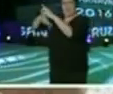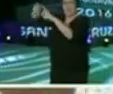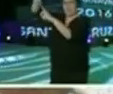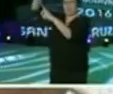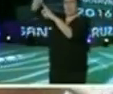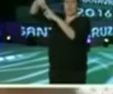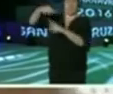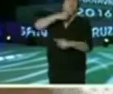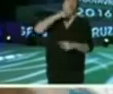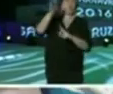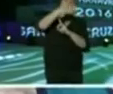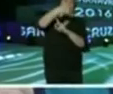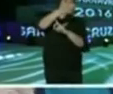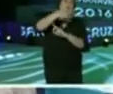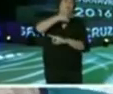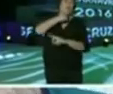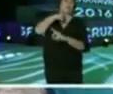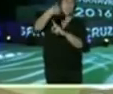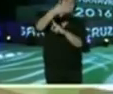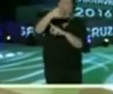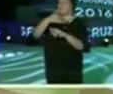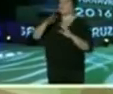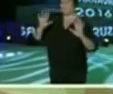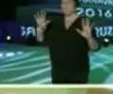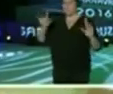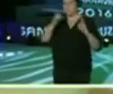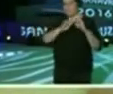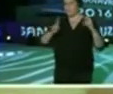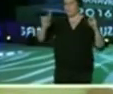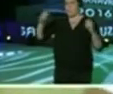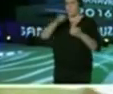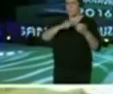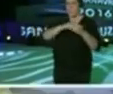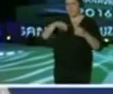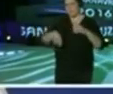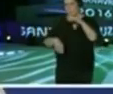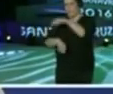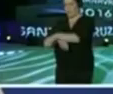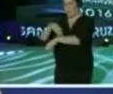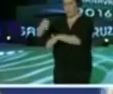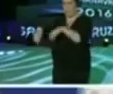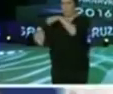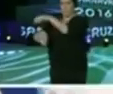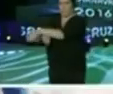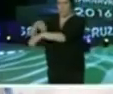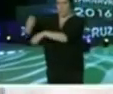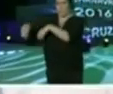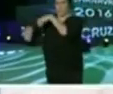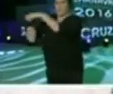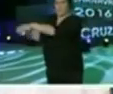la bandera, me gusta la bandera. Y marcando las piedras, a meditar con Guayota.